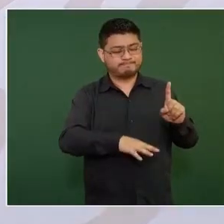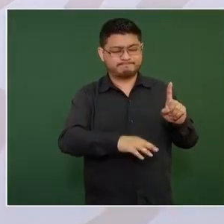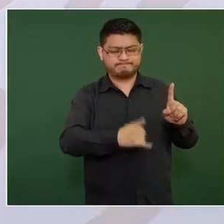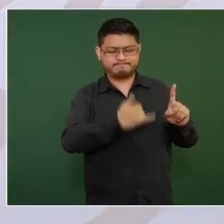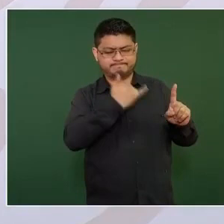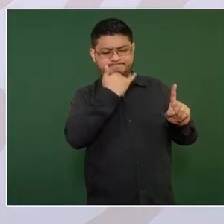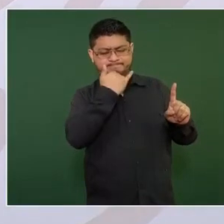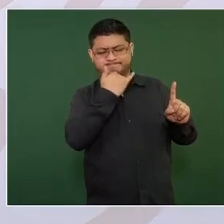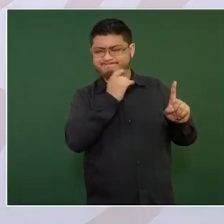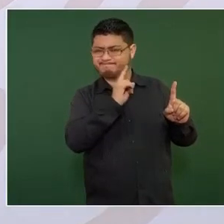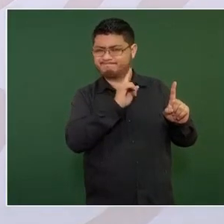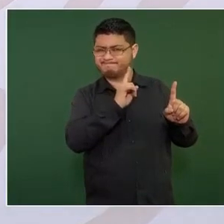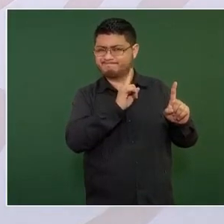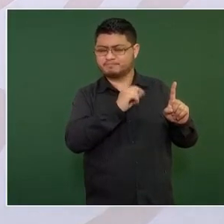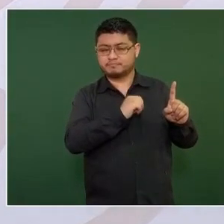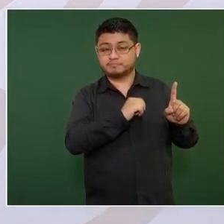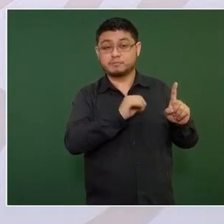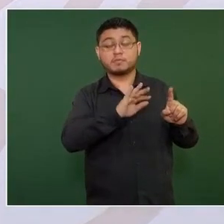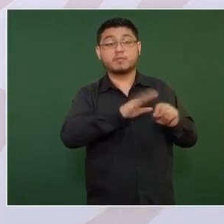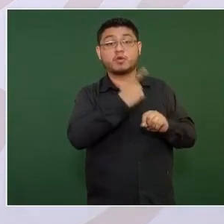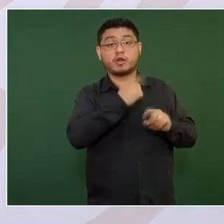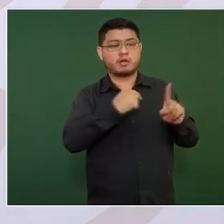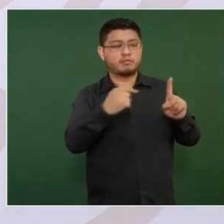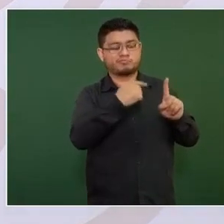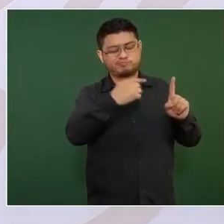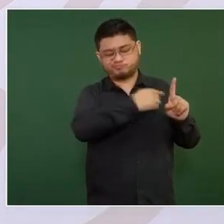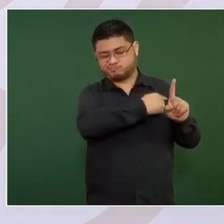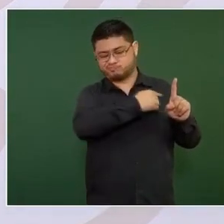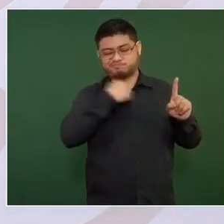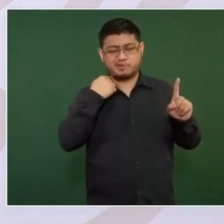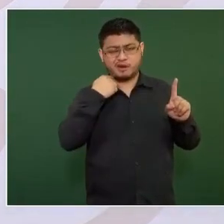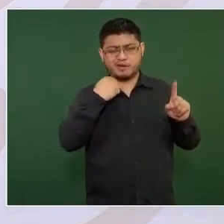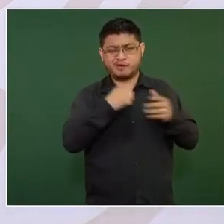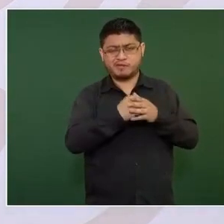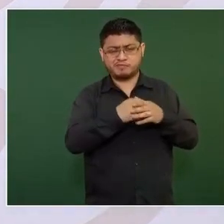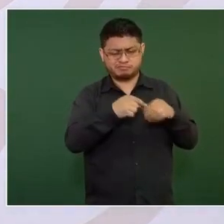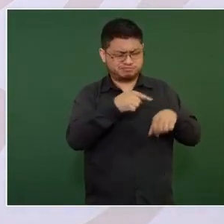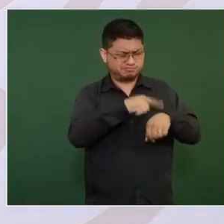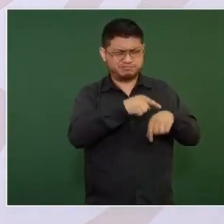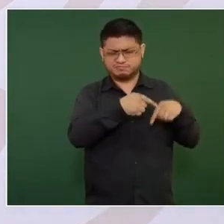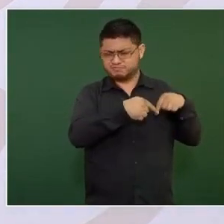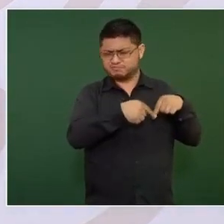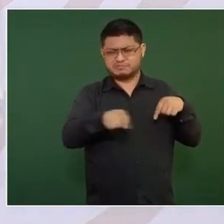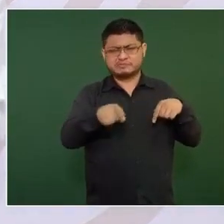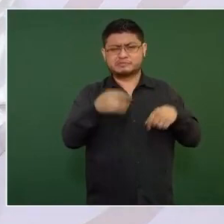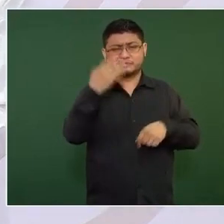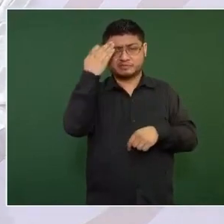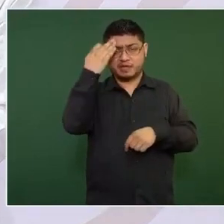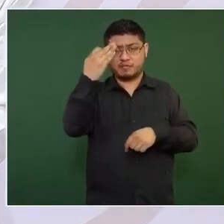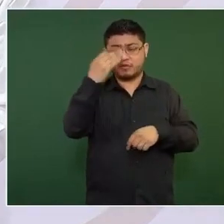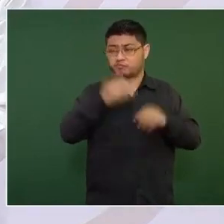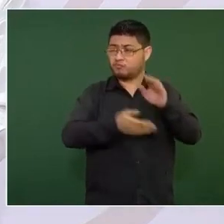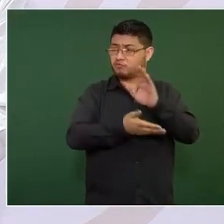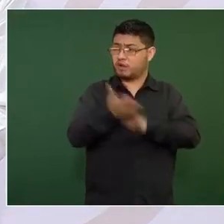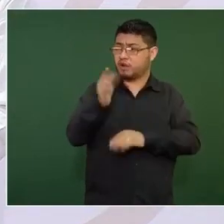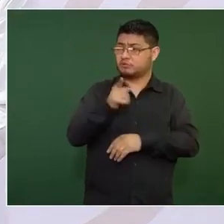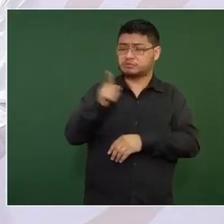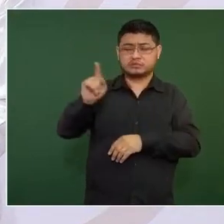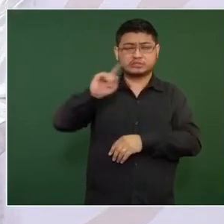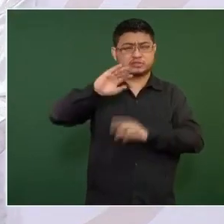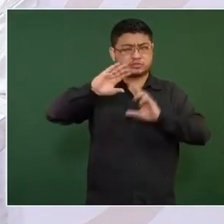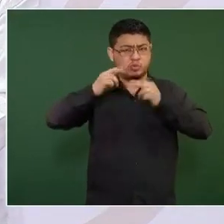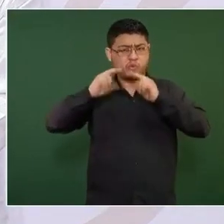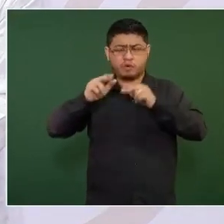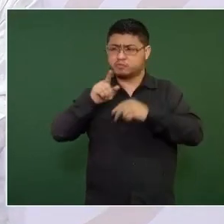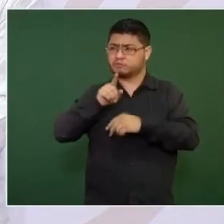nada, porque lo fusilaron poco después en Chihuahua y le cortaron la cabeza, y